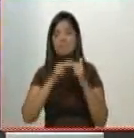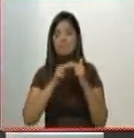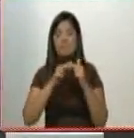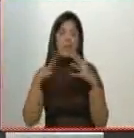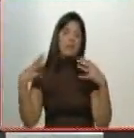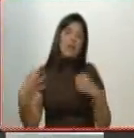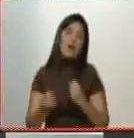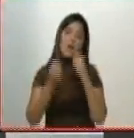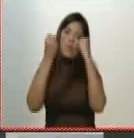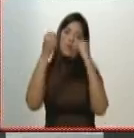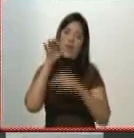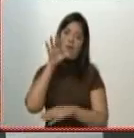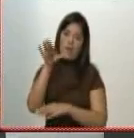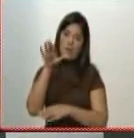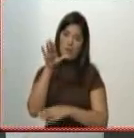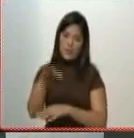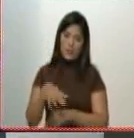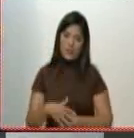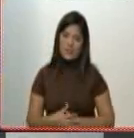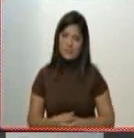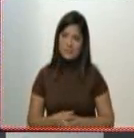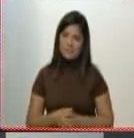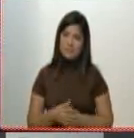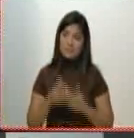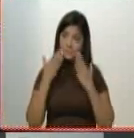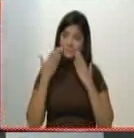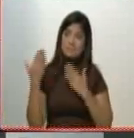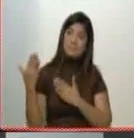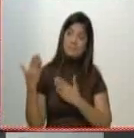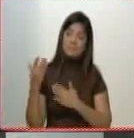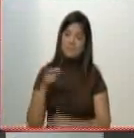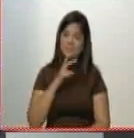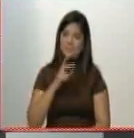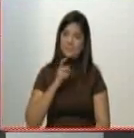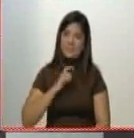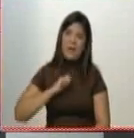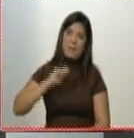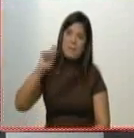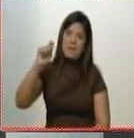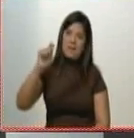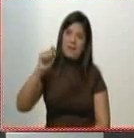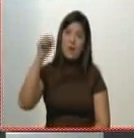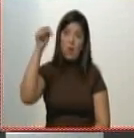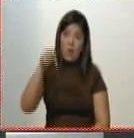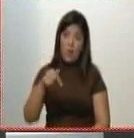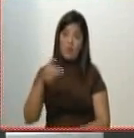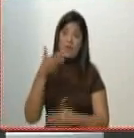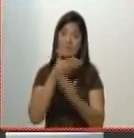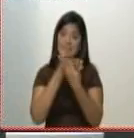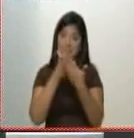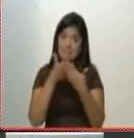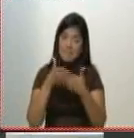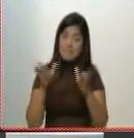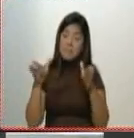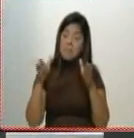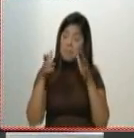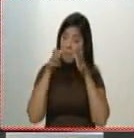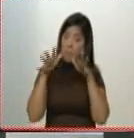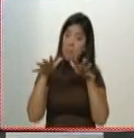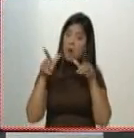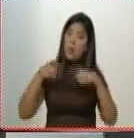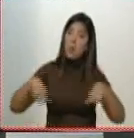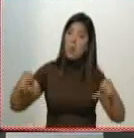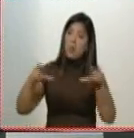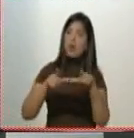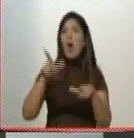glorias del futuro. Aquí están pues las medallas de nuestra patria. Hemos venido a inaugurar este tremendo espacio. Aquí está